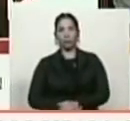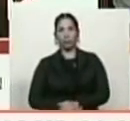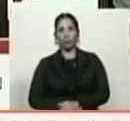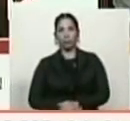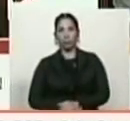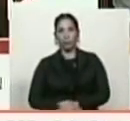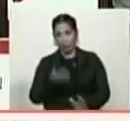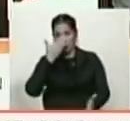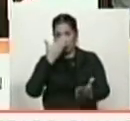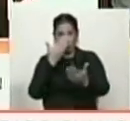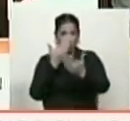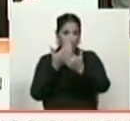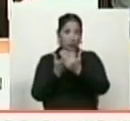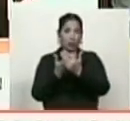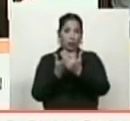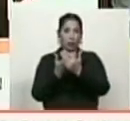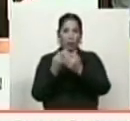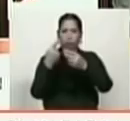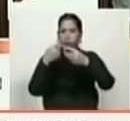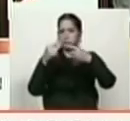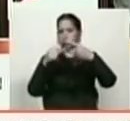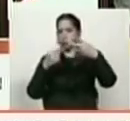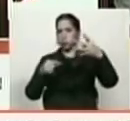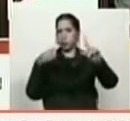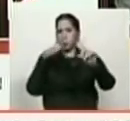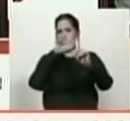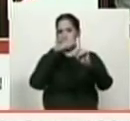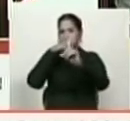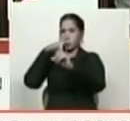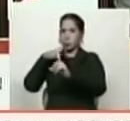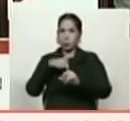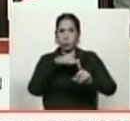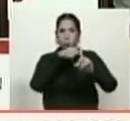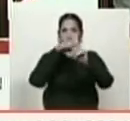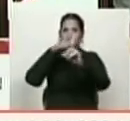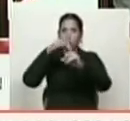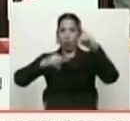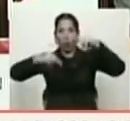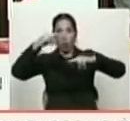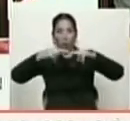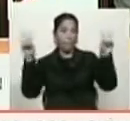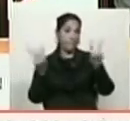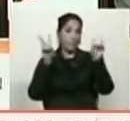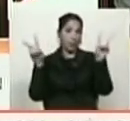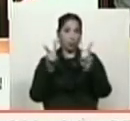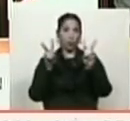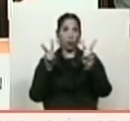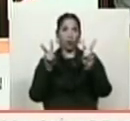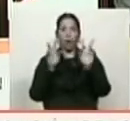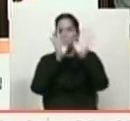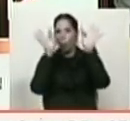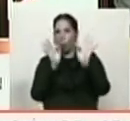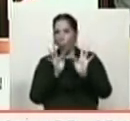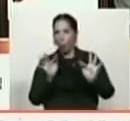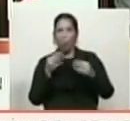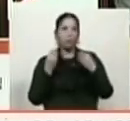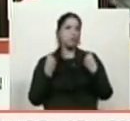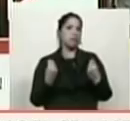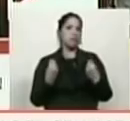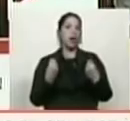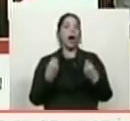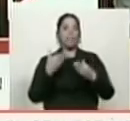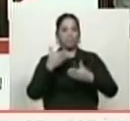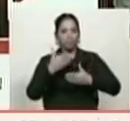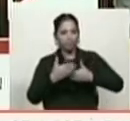eso, frente al carácter multiforme de esos ataques, la construcción de la victoria ha sido de manera